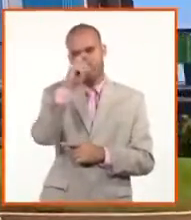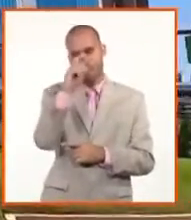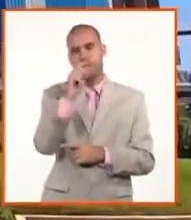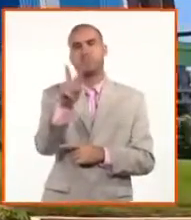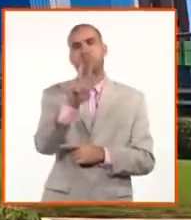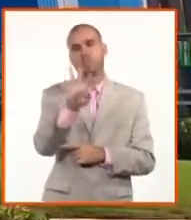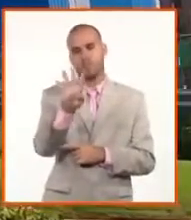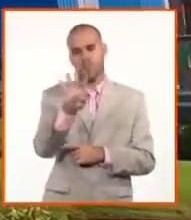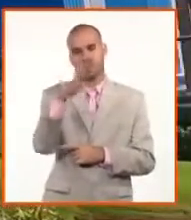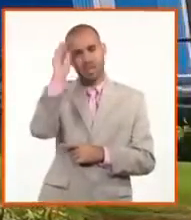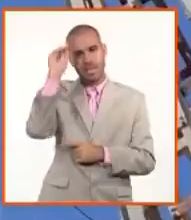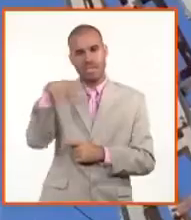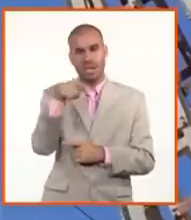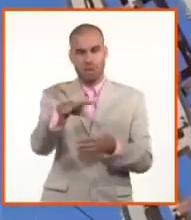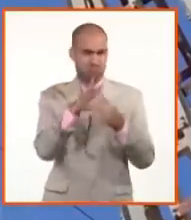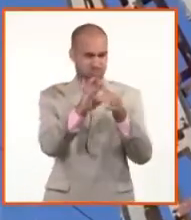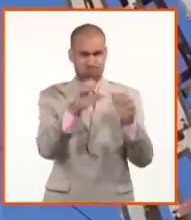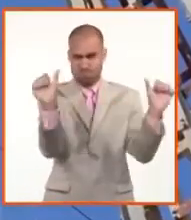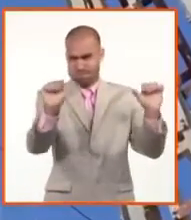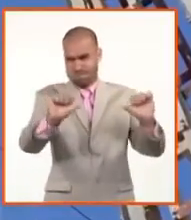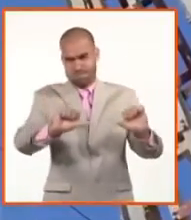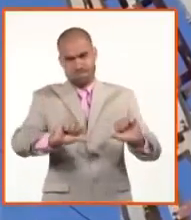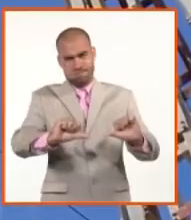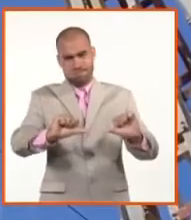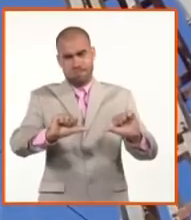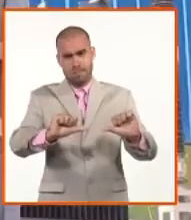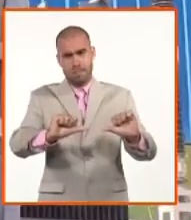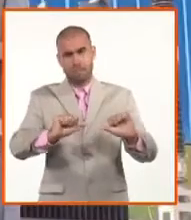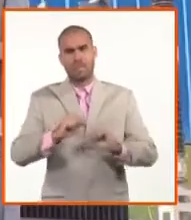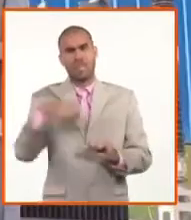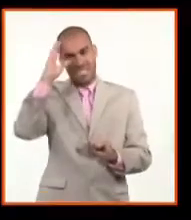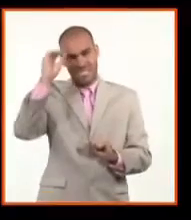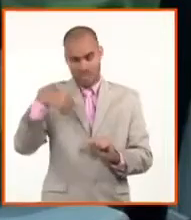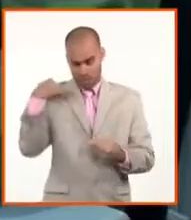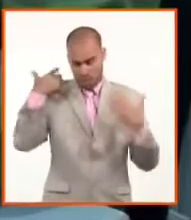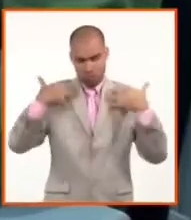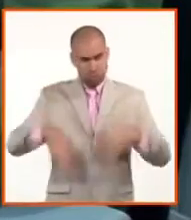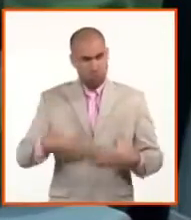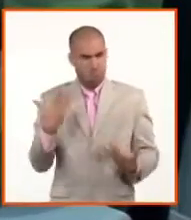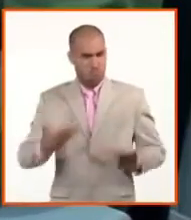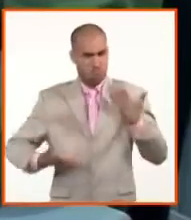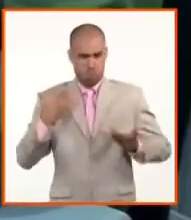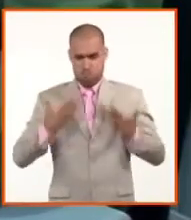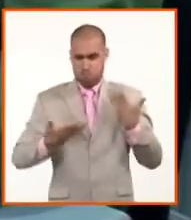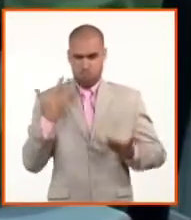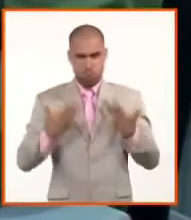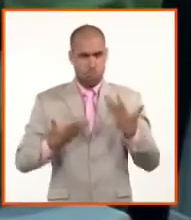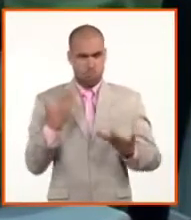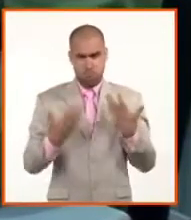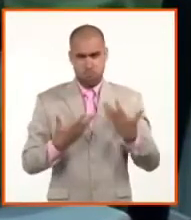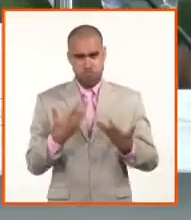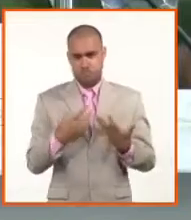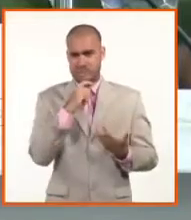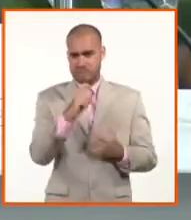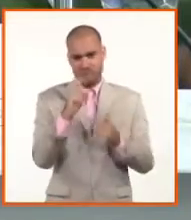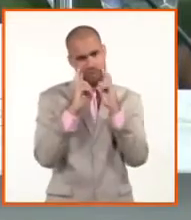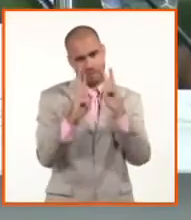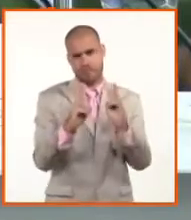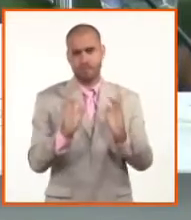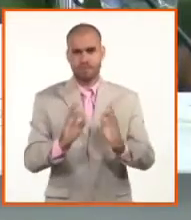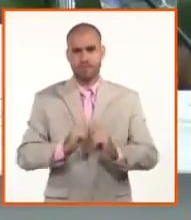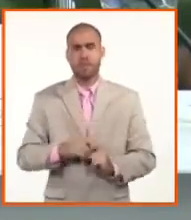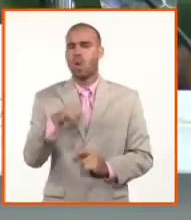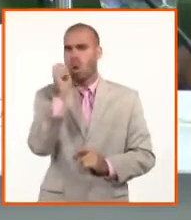encontraba en estado crítico extremo, con quemaduras incompatibles con la vida. El joven